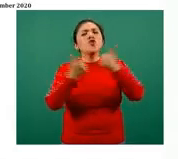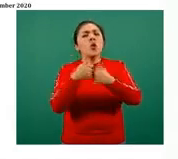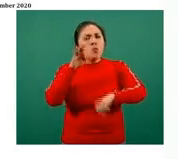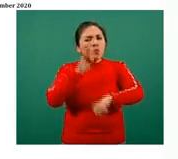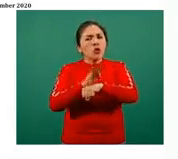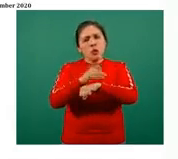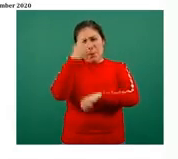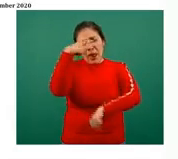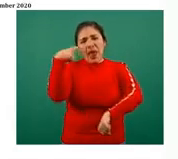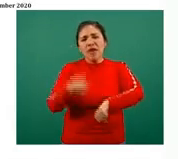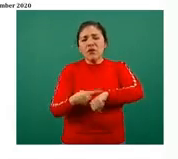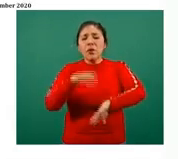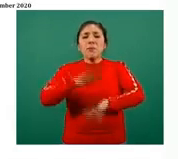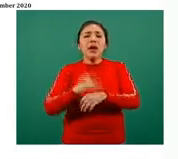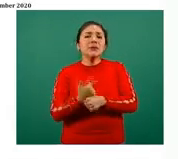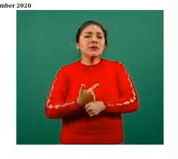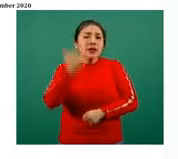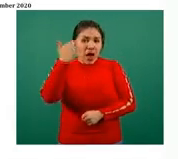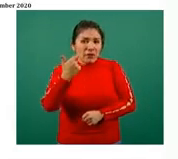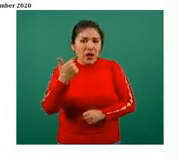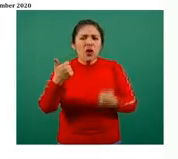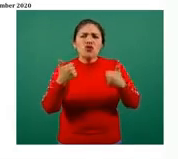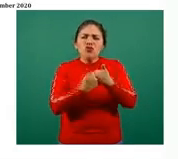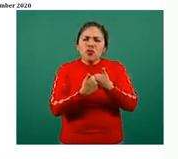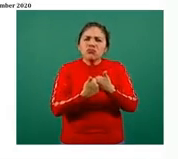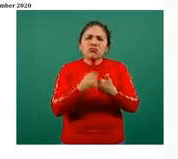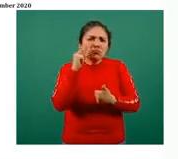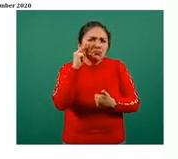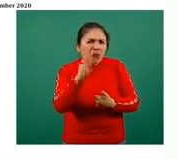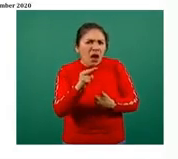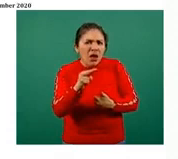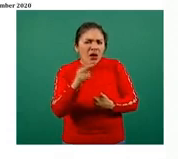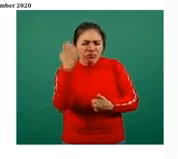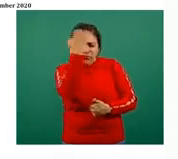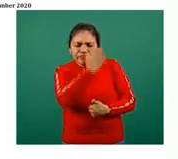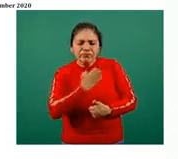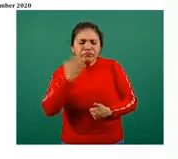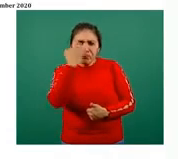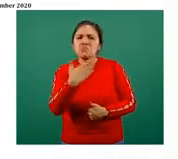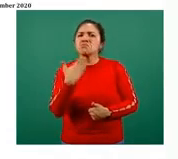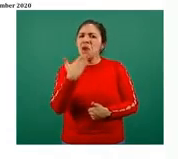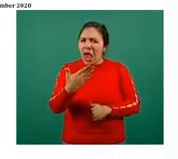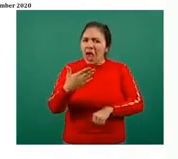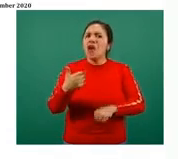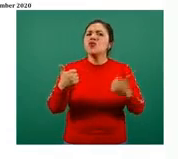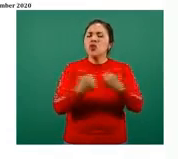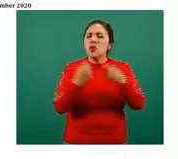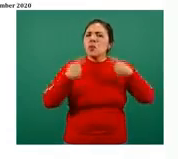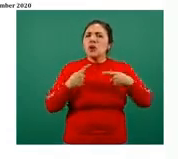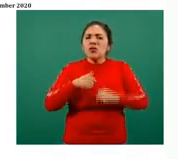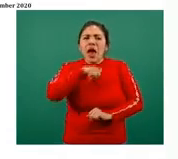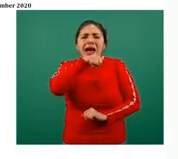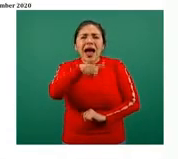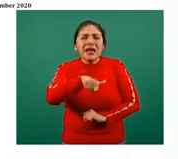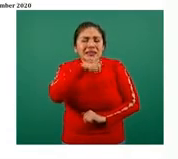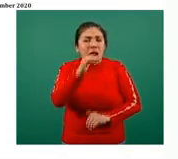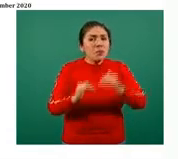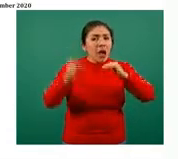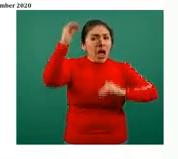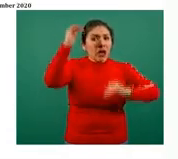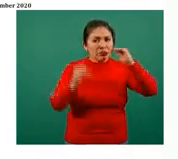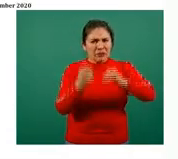contra enfermedades graves y resultados alentadores en adultos mayores. Entre toda